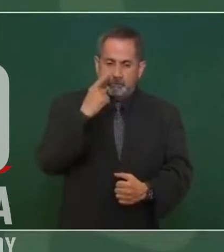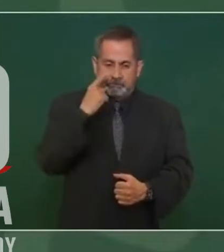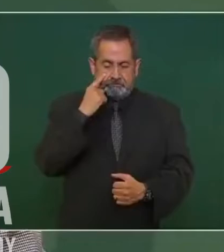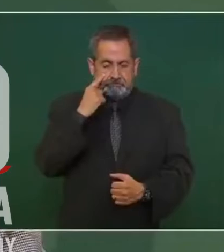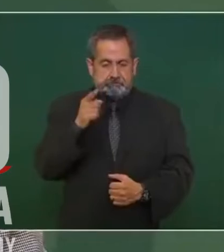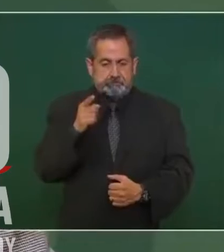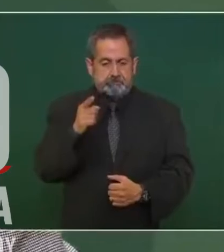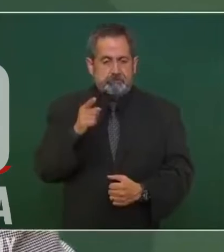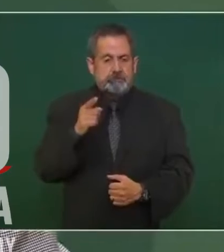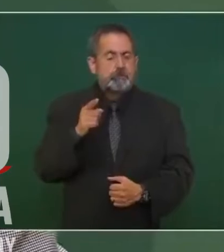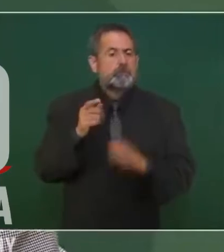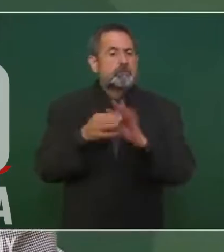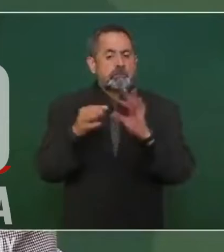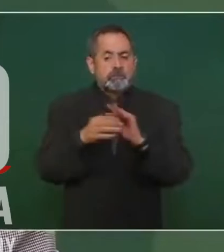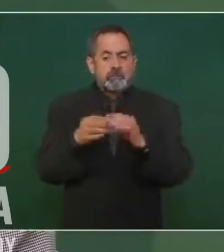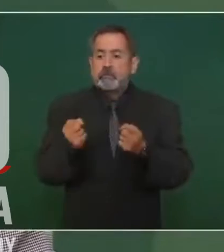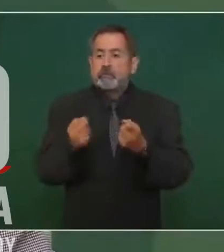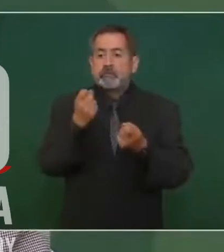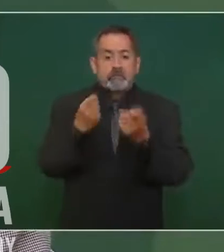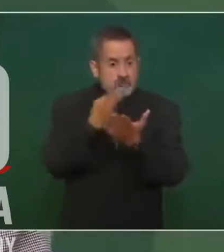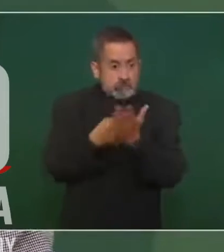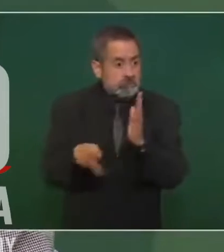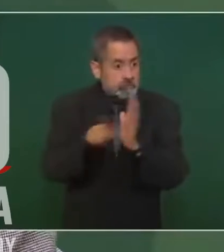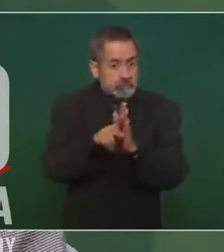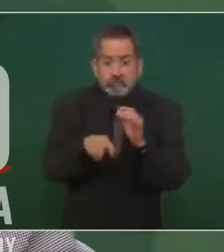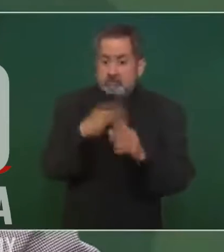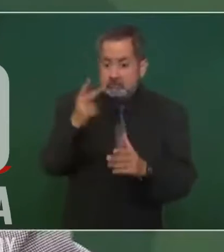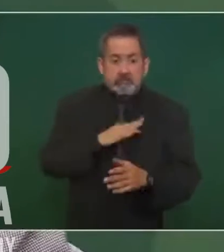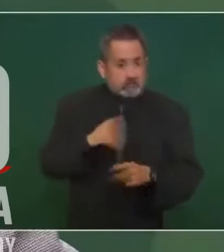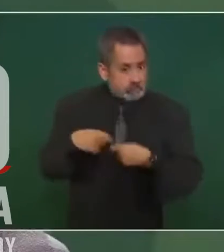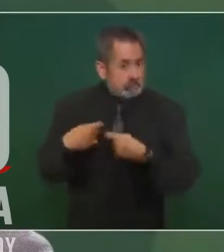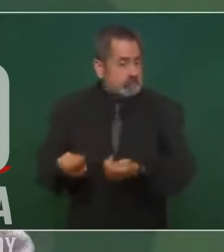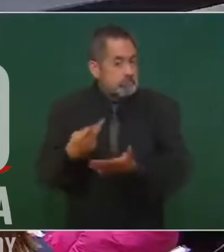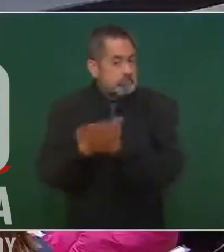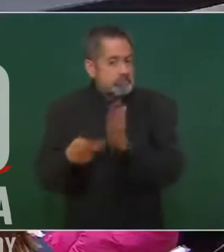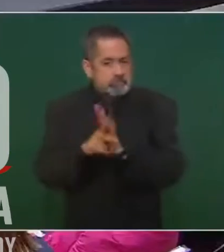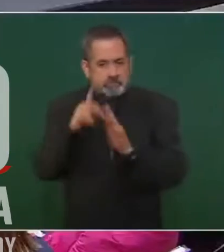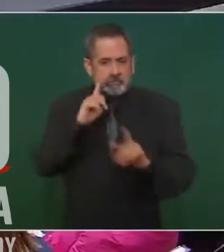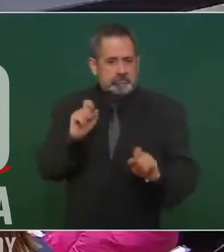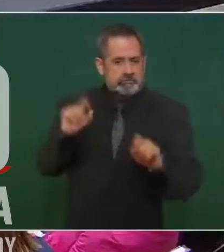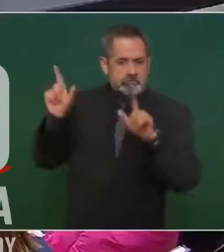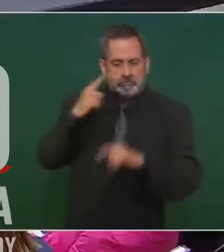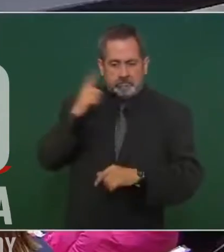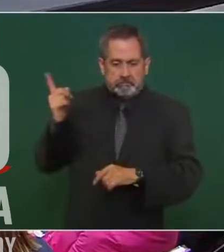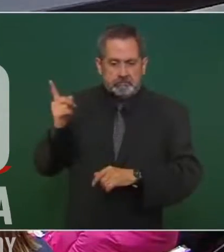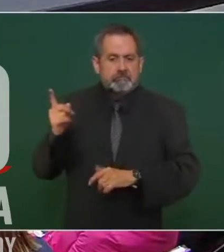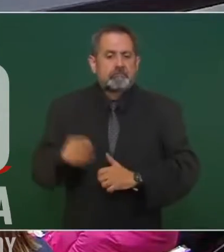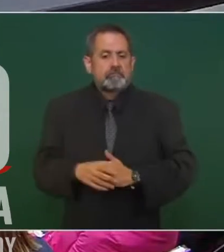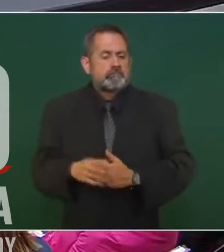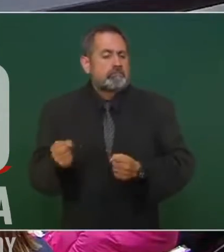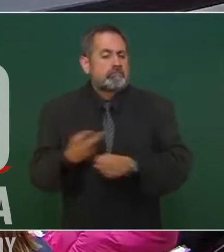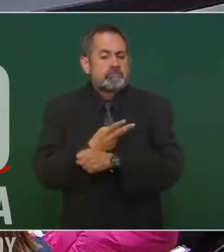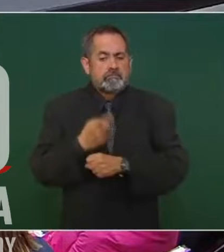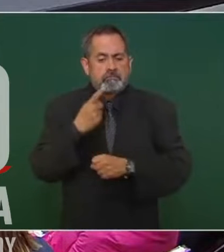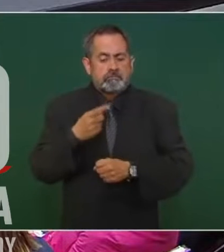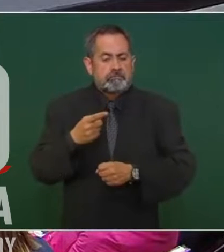final, tenemos que hay plazas vacantes, y les pongo de ejemplo en esta mapa y tabla lo que sucede